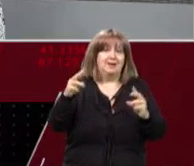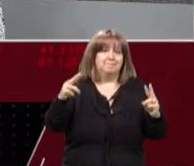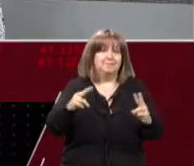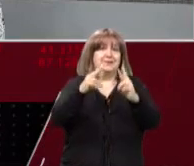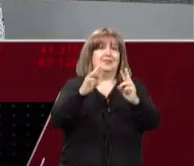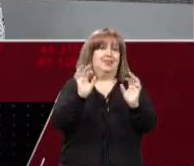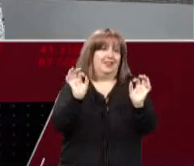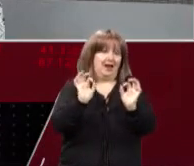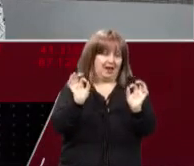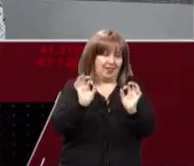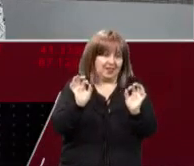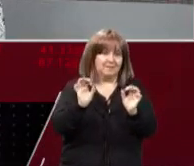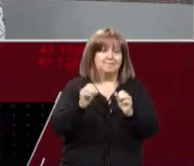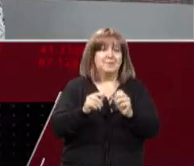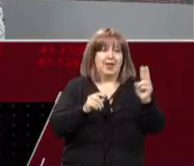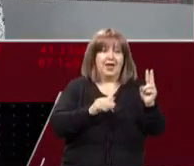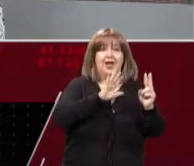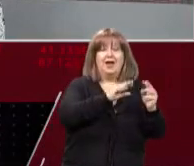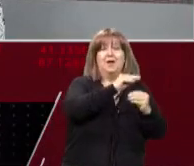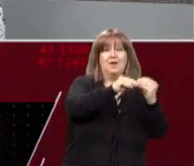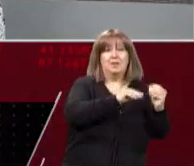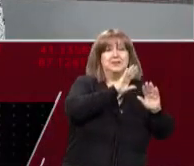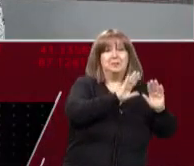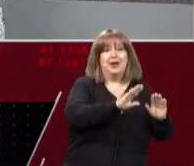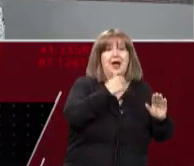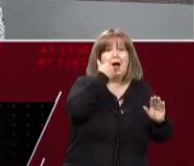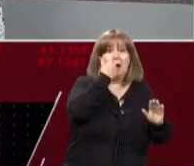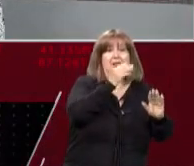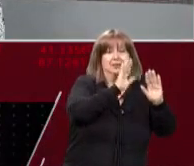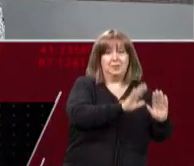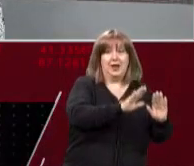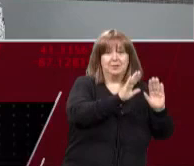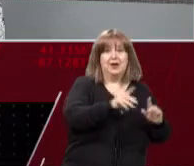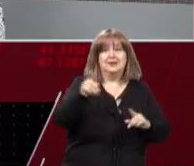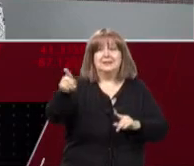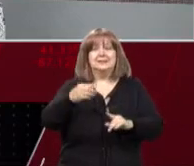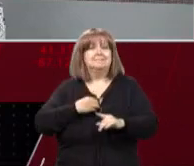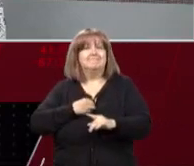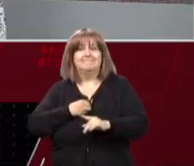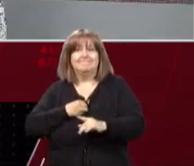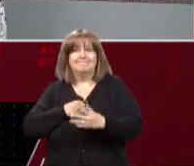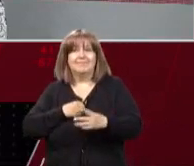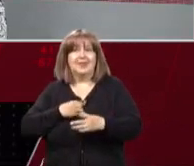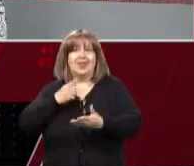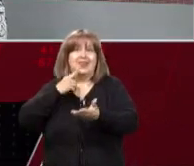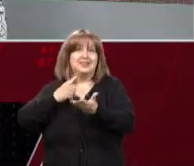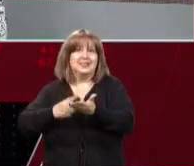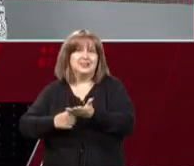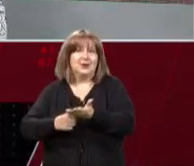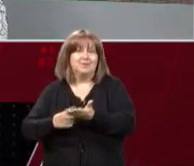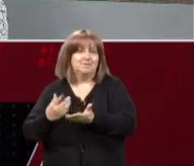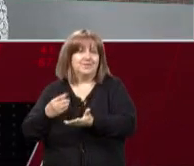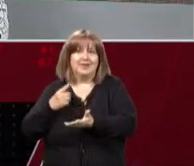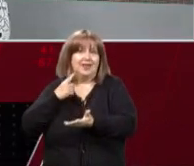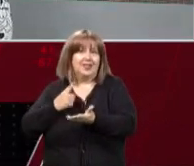esperan ansiosamente poder reencontrarse con el nieto de su familiar que está desaparecido y que es la continuidad del